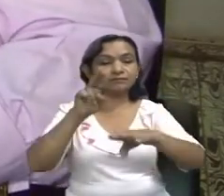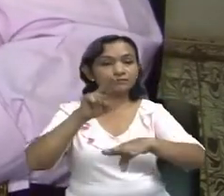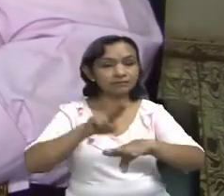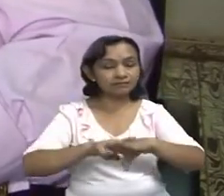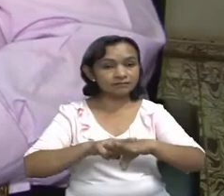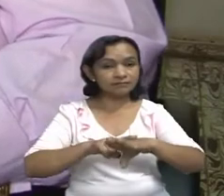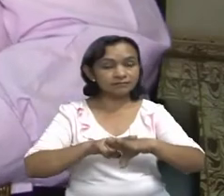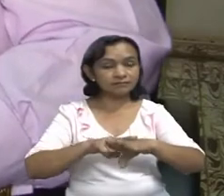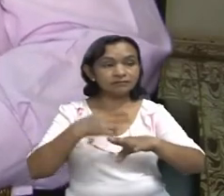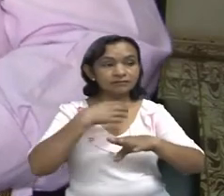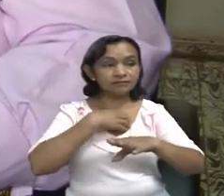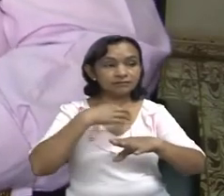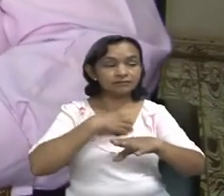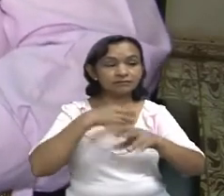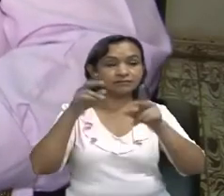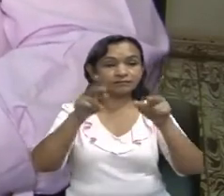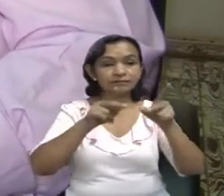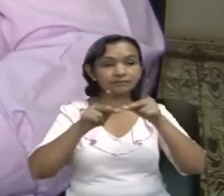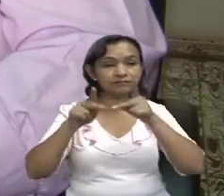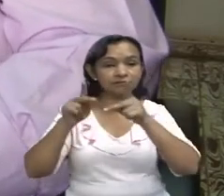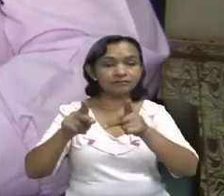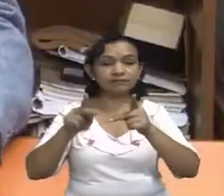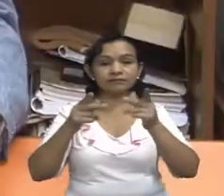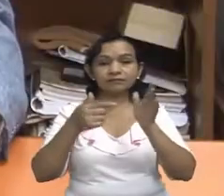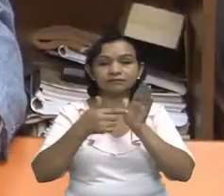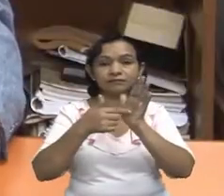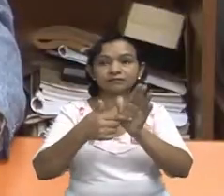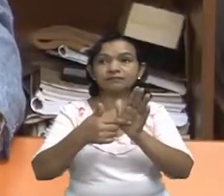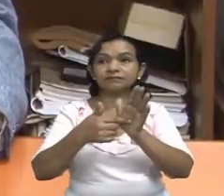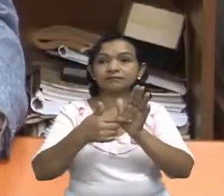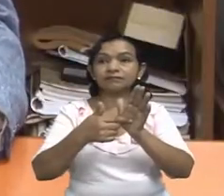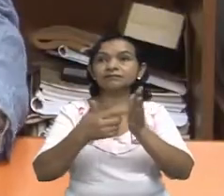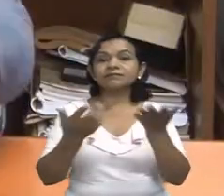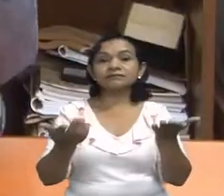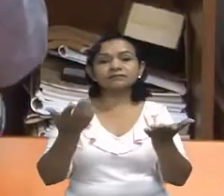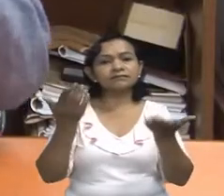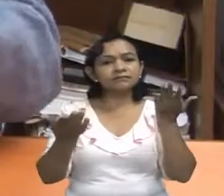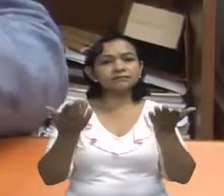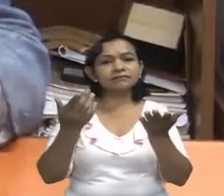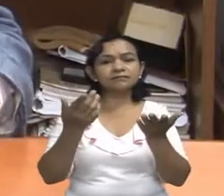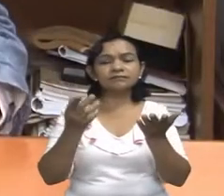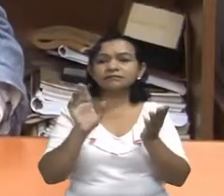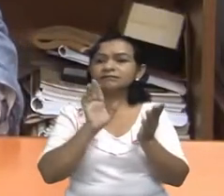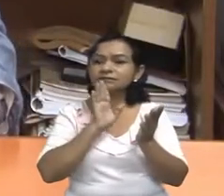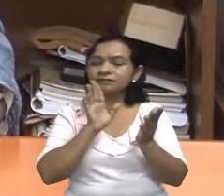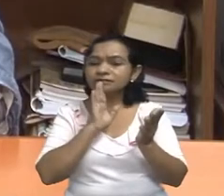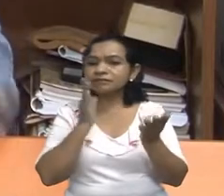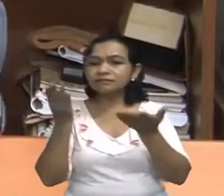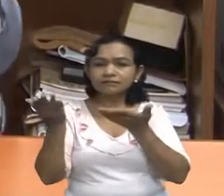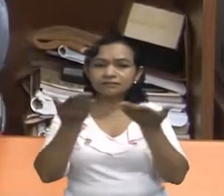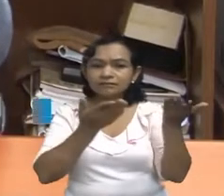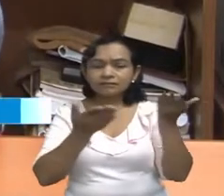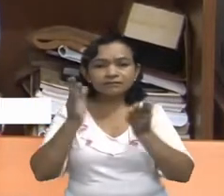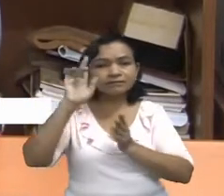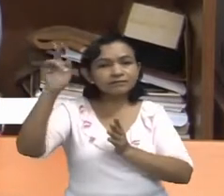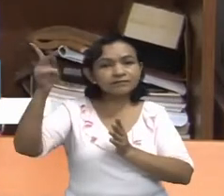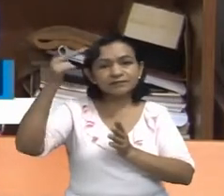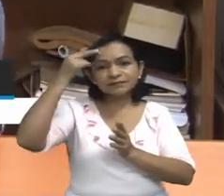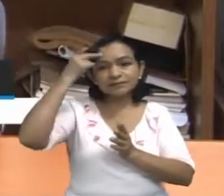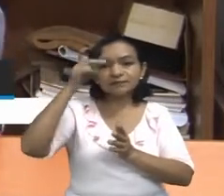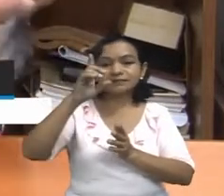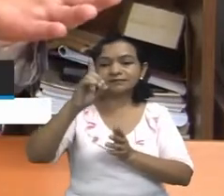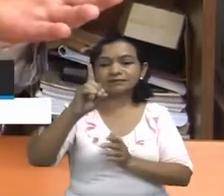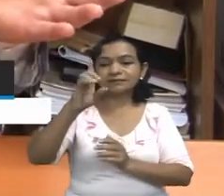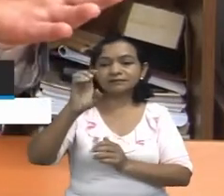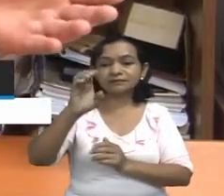que, por supuesto, la gente toma como una referencia. Pareciera que el programa de debate es solamente un asunto político, porque